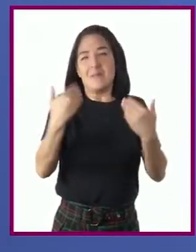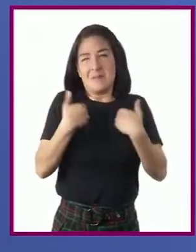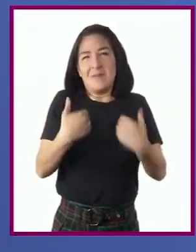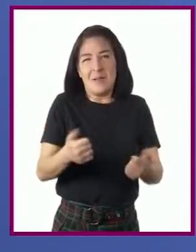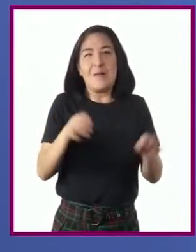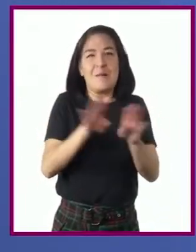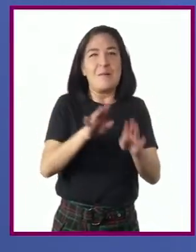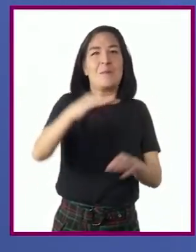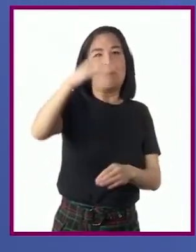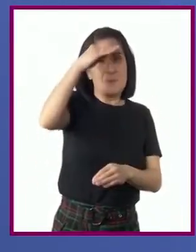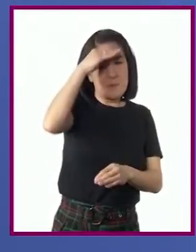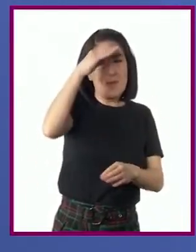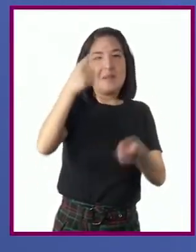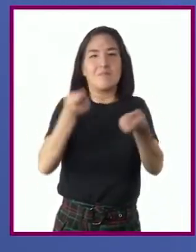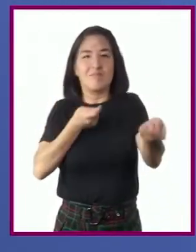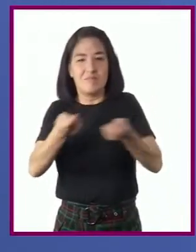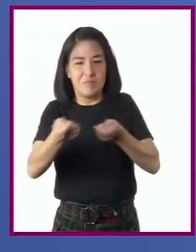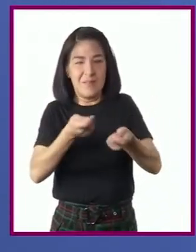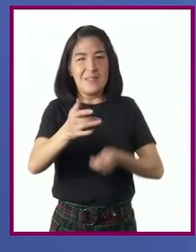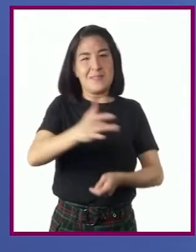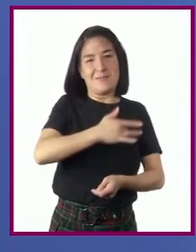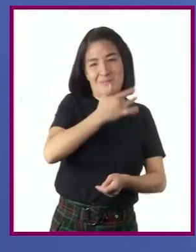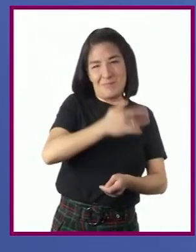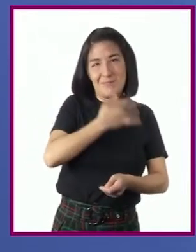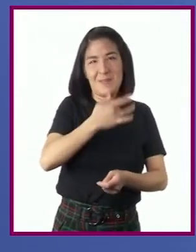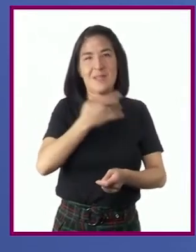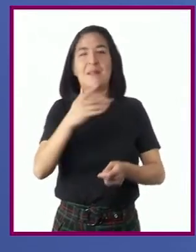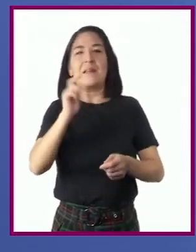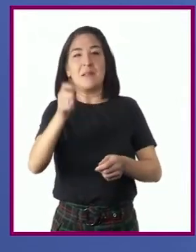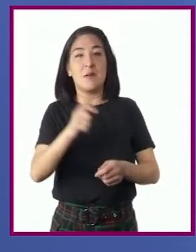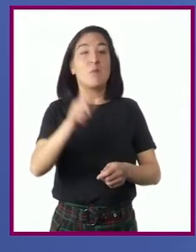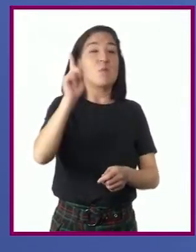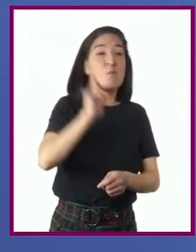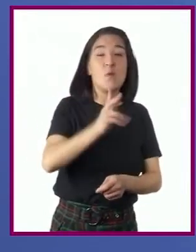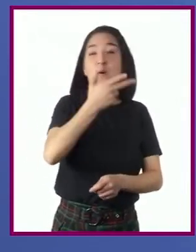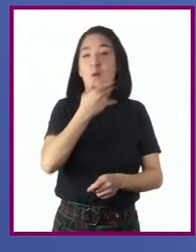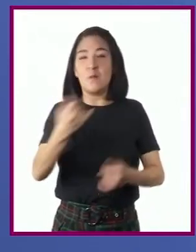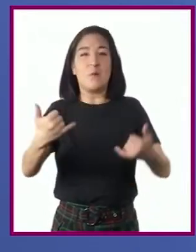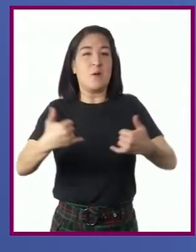de autoconocimiento y de manejo de emociones, las